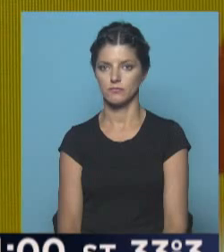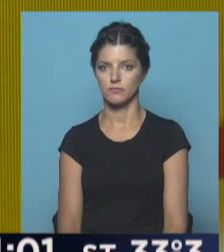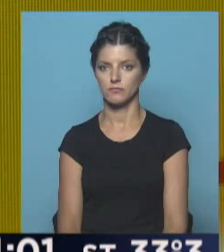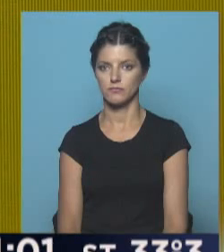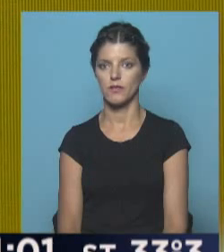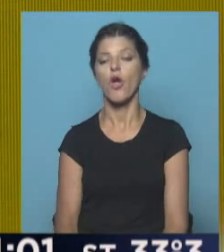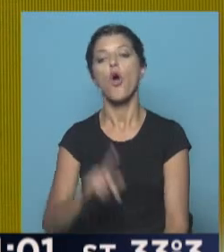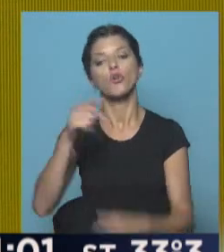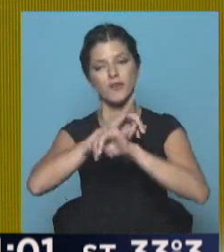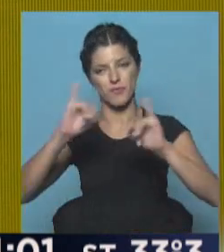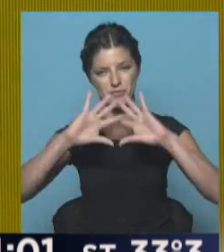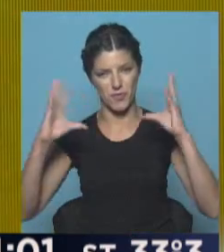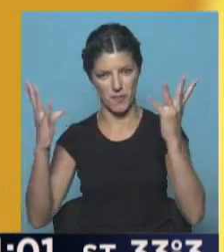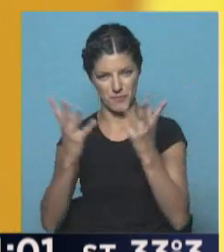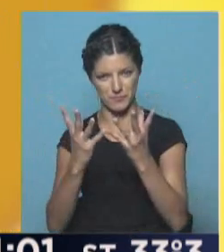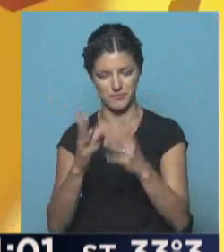Y esto también pasó en el mundo.